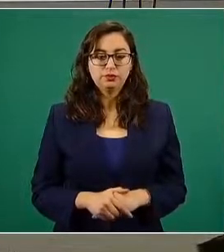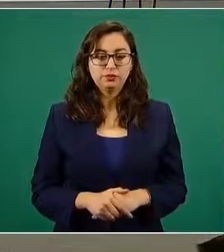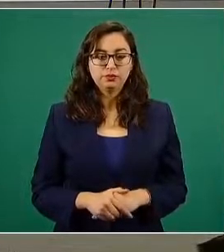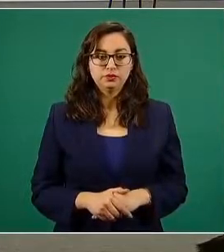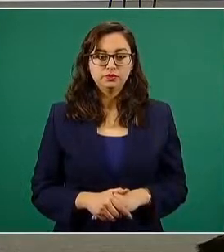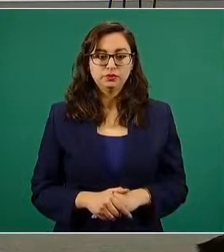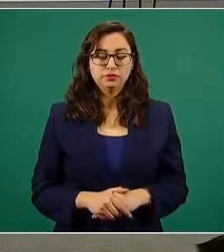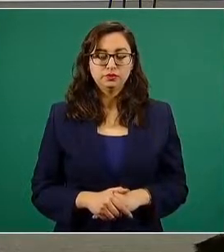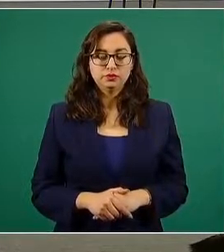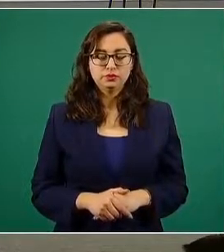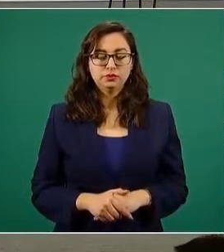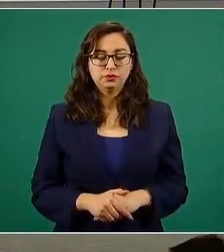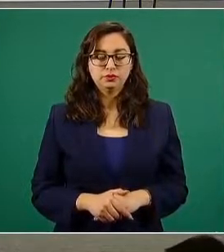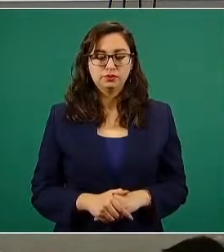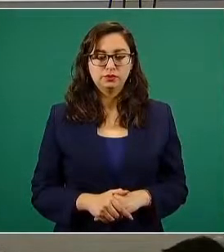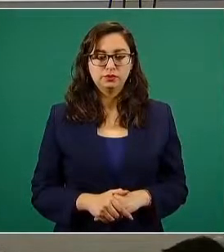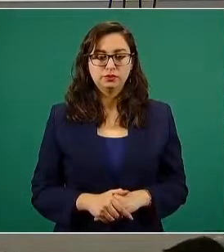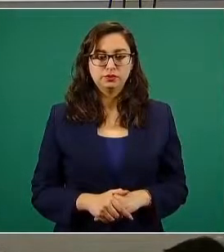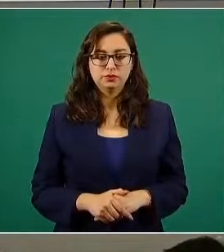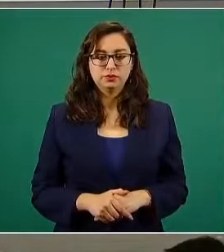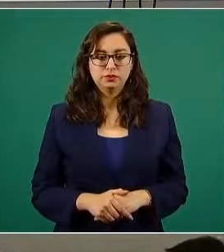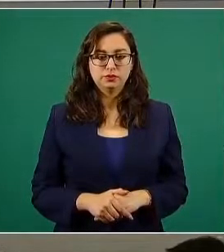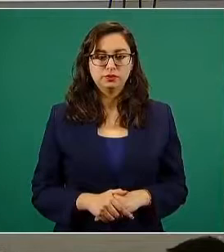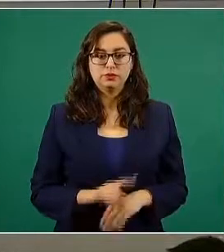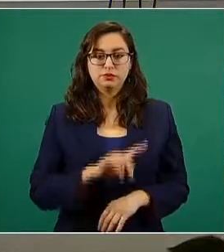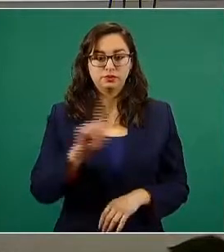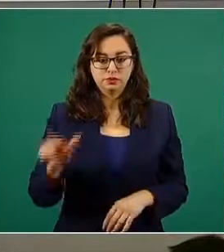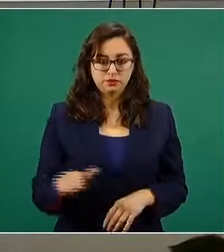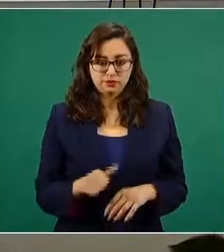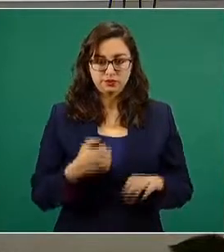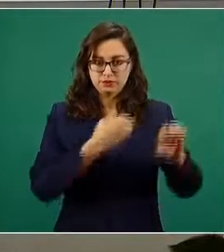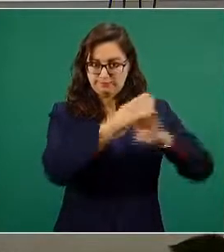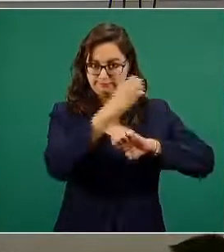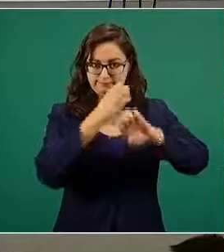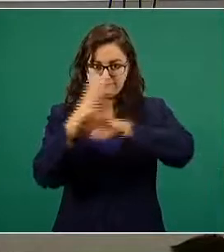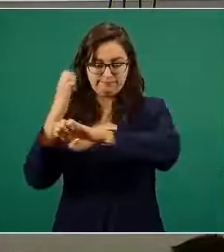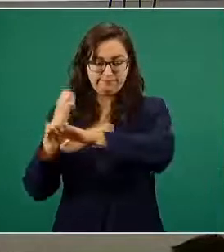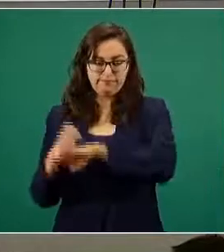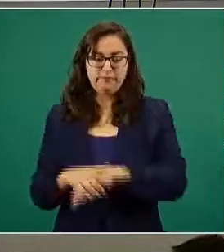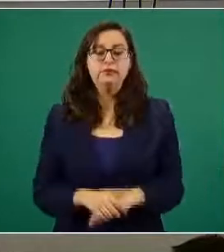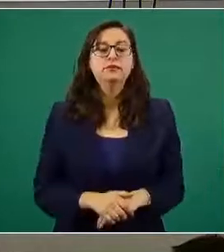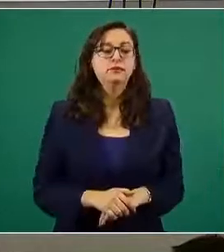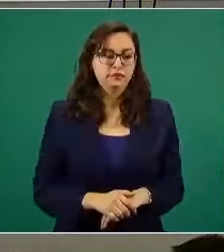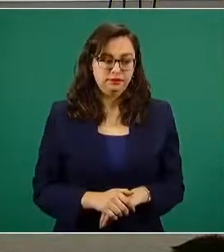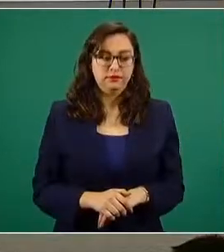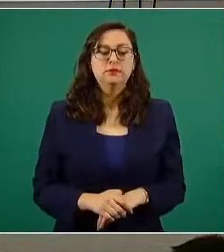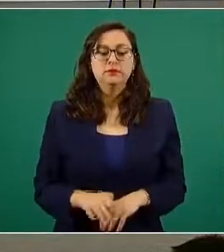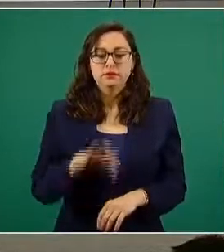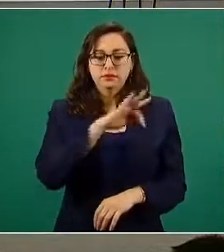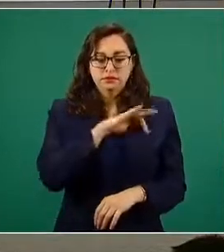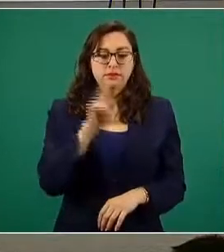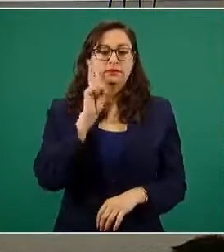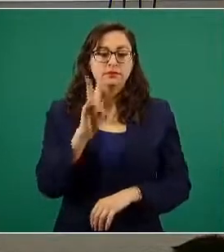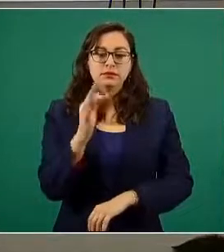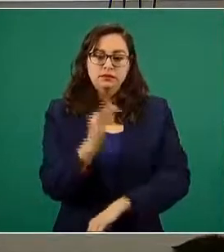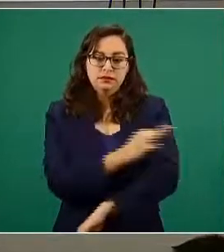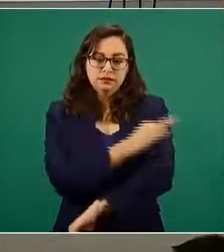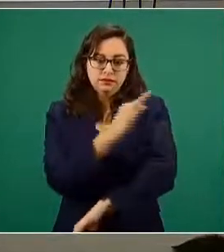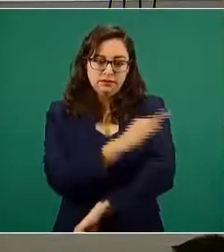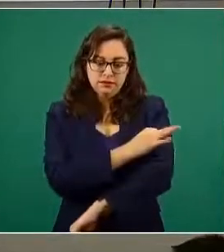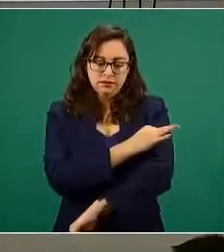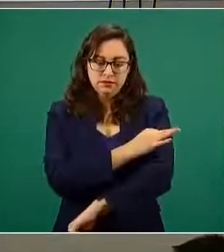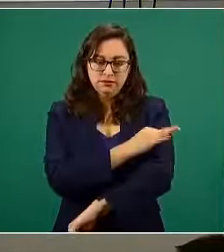Y enseguida presentamos las gráficas estatales. Aquí está. Esta es la Estrategia Nacional de Vacunación